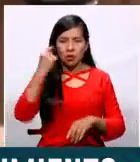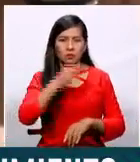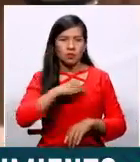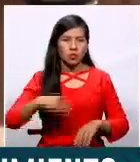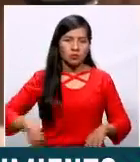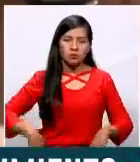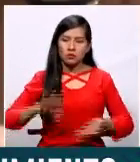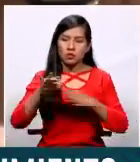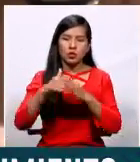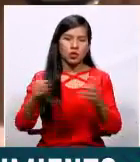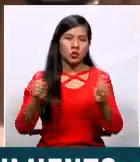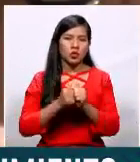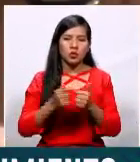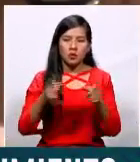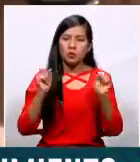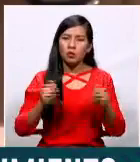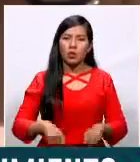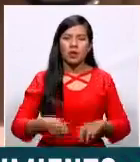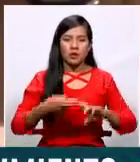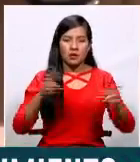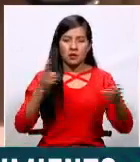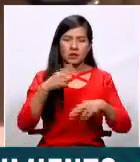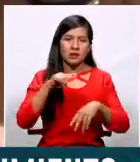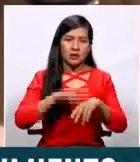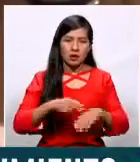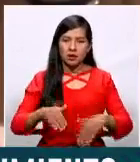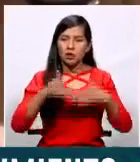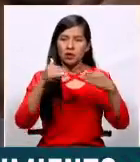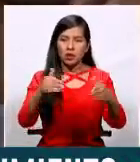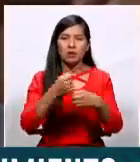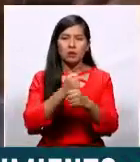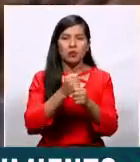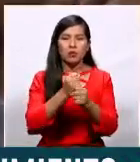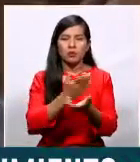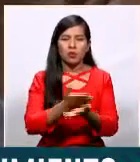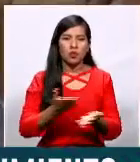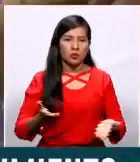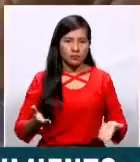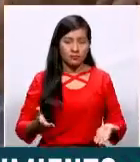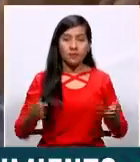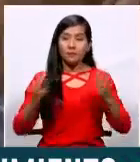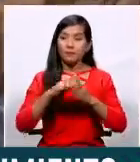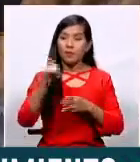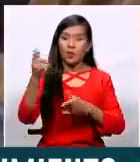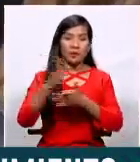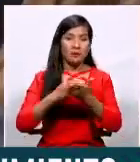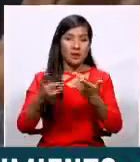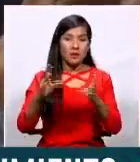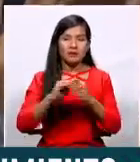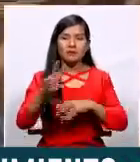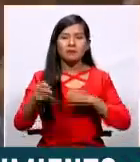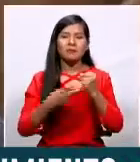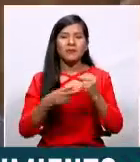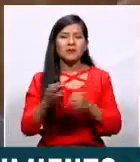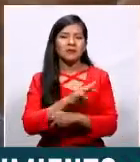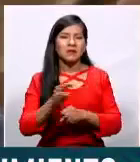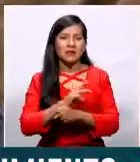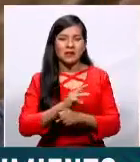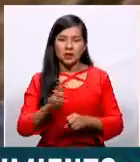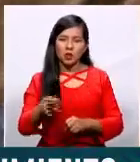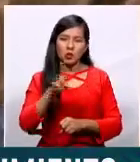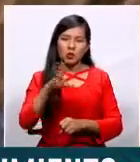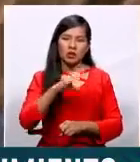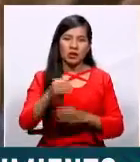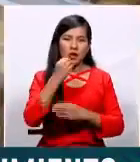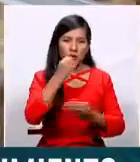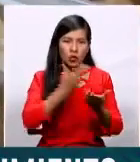quienes también pueden regular el precio de estos productos. Por otra parte, se dio a conocer que el Viceministerio de Defensa del Usuario y Consumidor